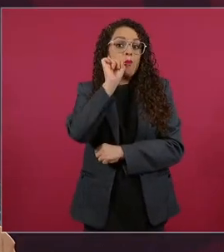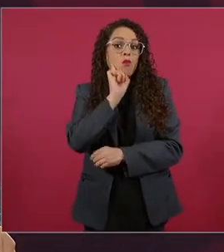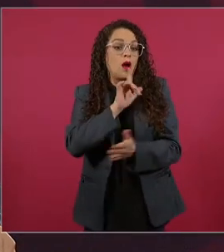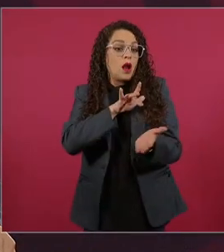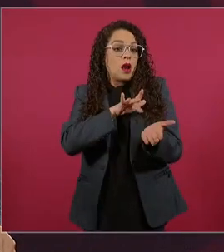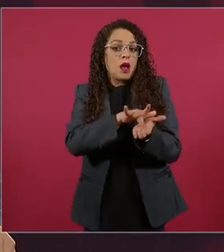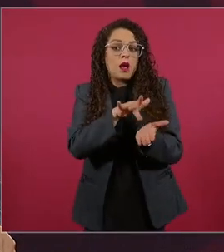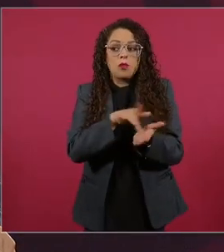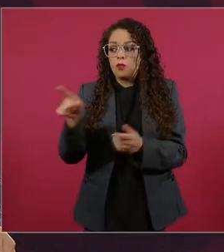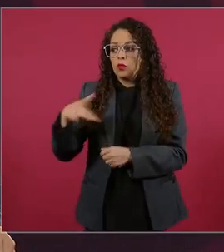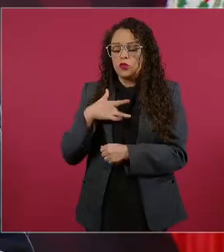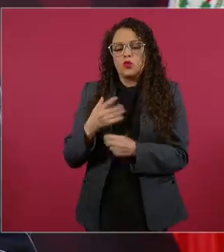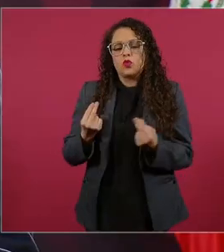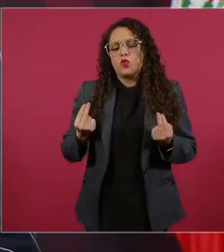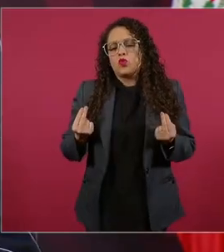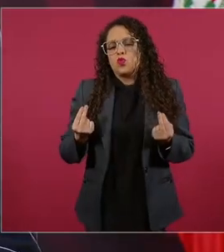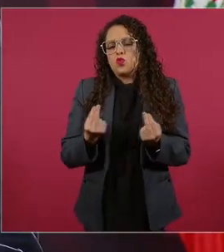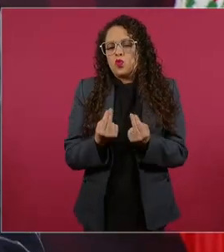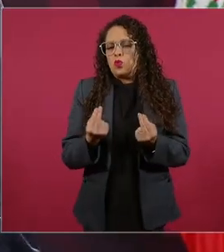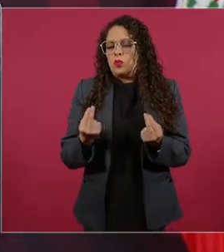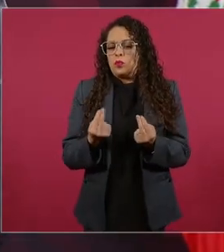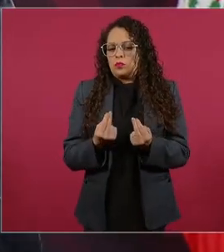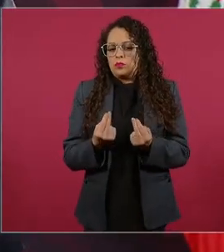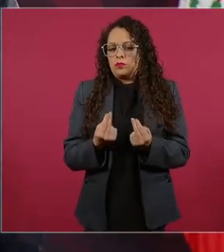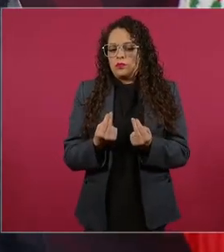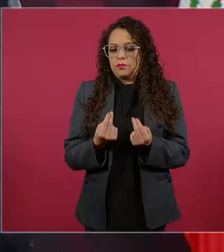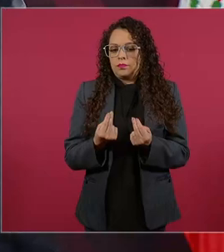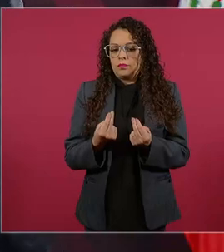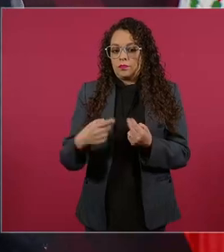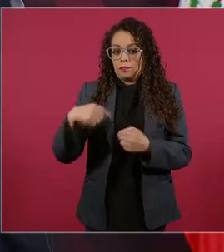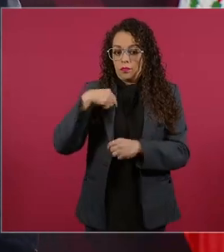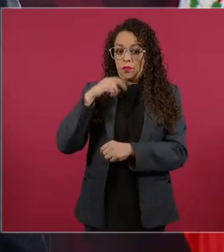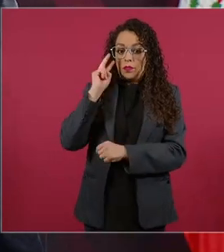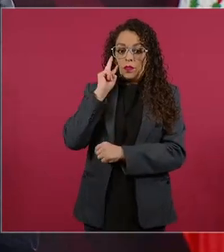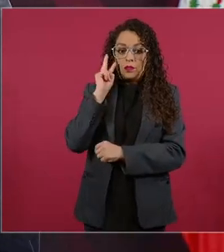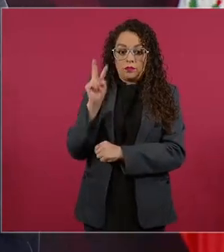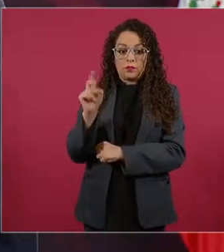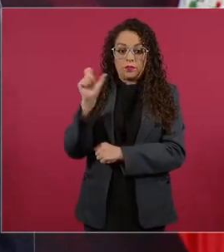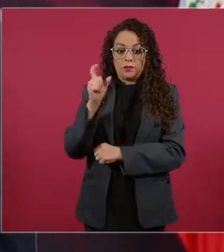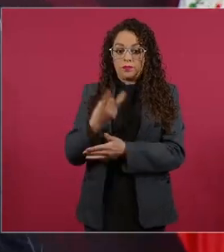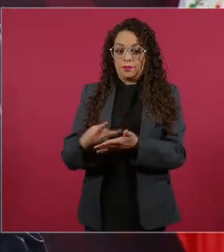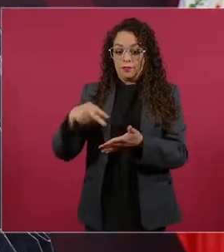Yo veo, cuando estamos en los actos, ¿no? Le aplauden